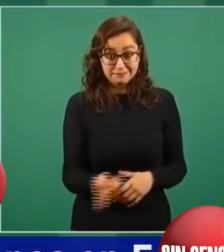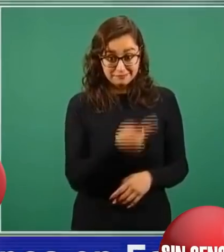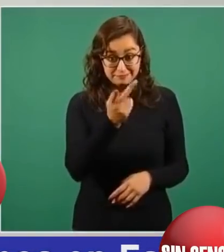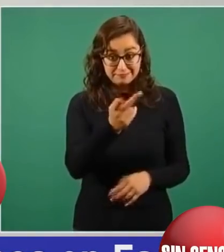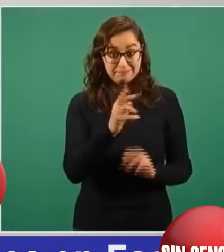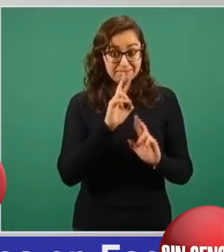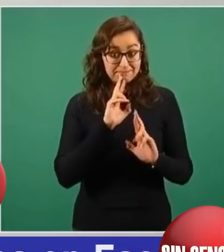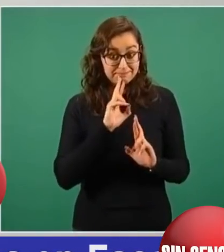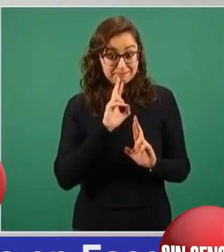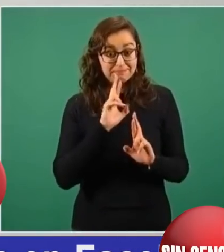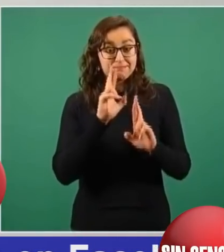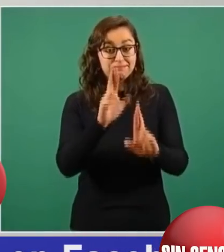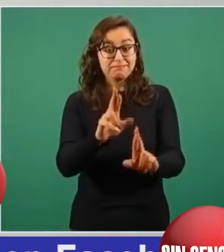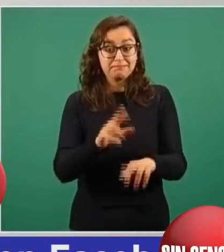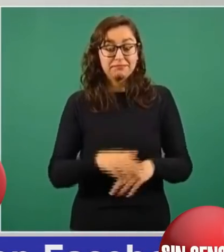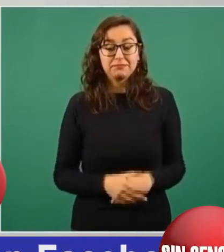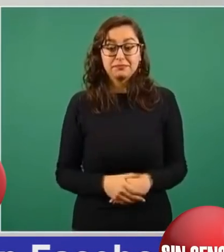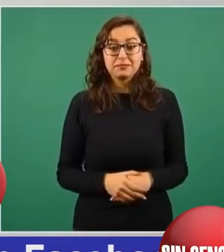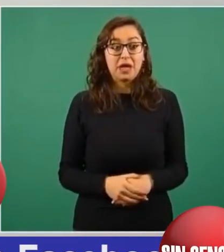para los